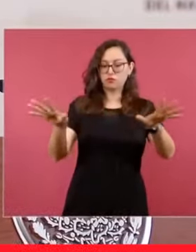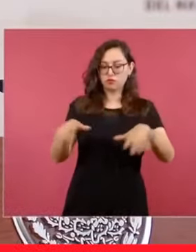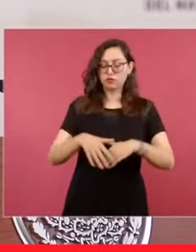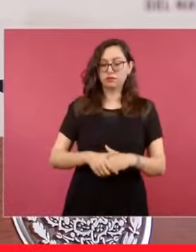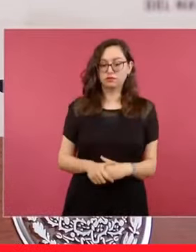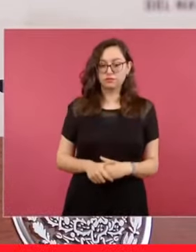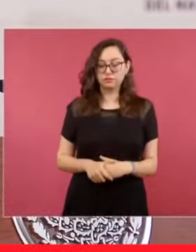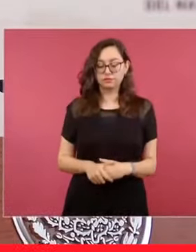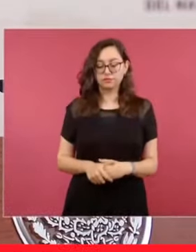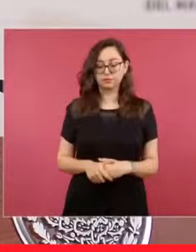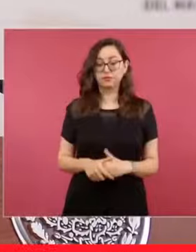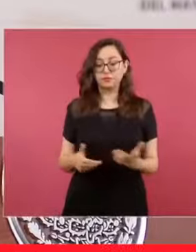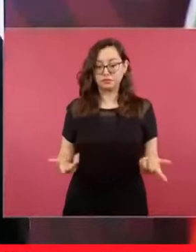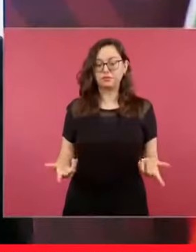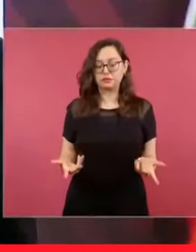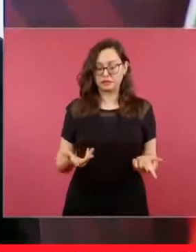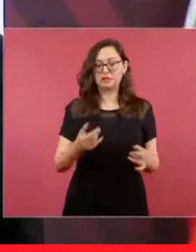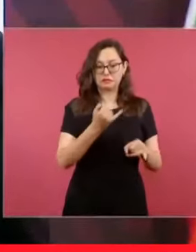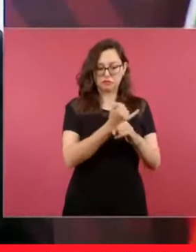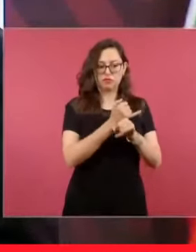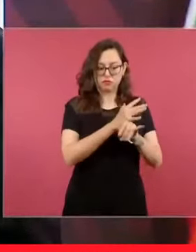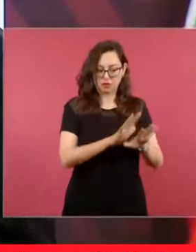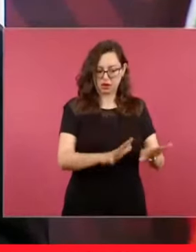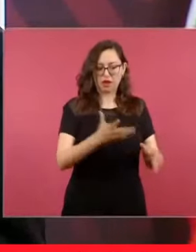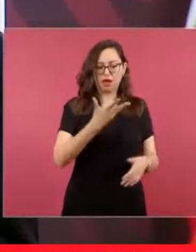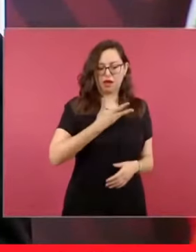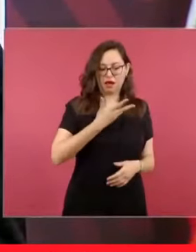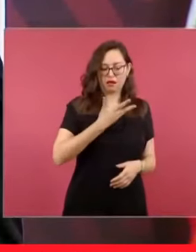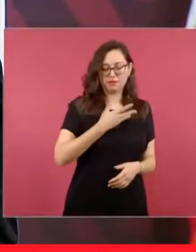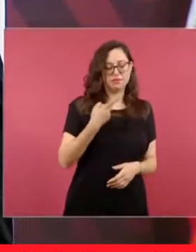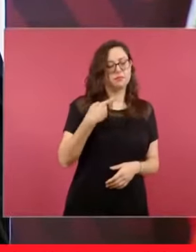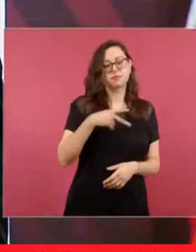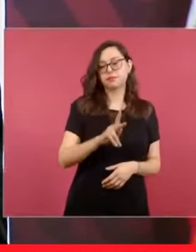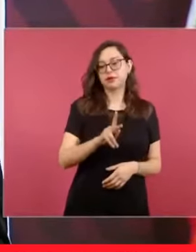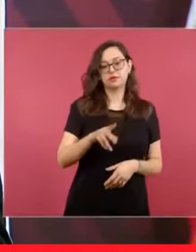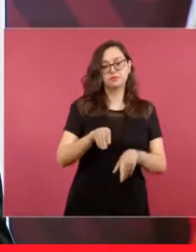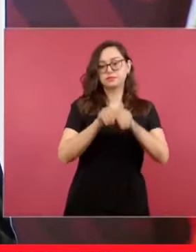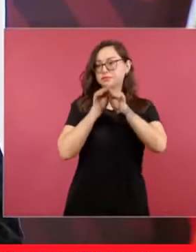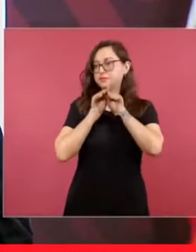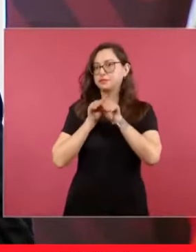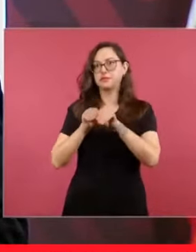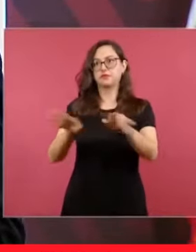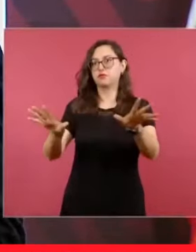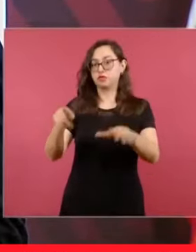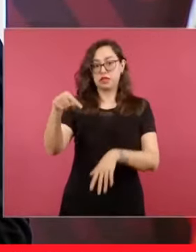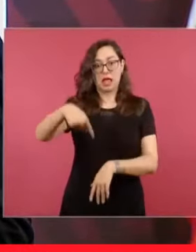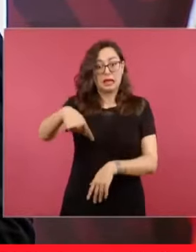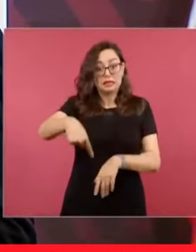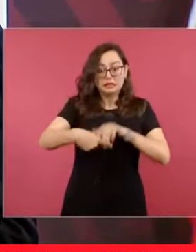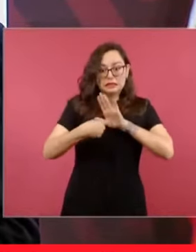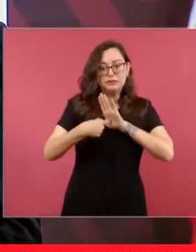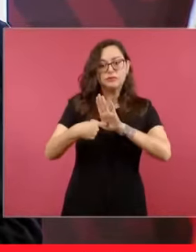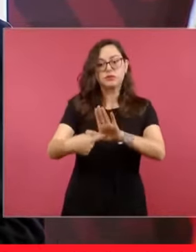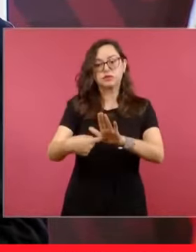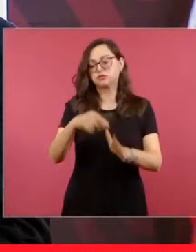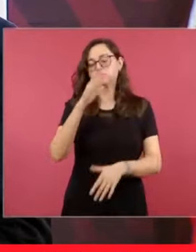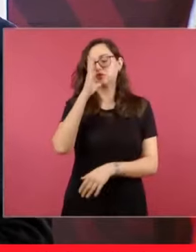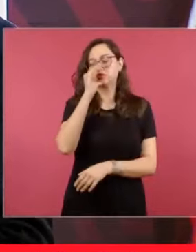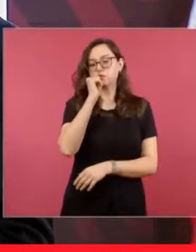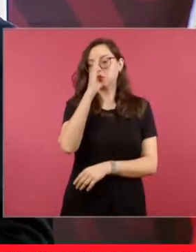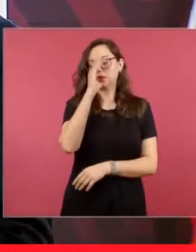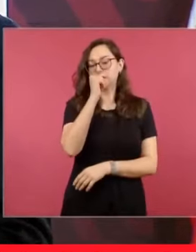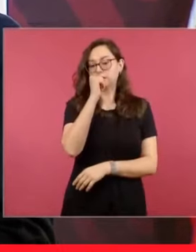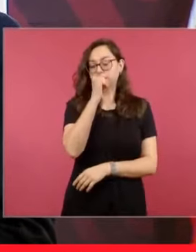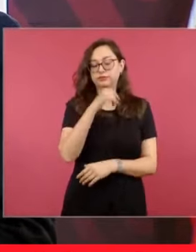información pero yo no puedo este dar a conocer estos datos eh